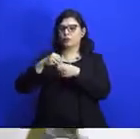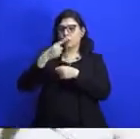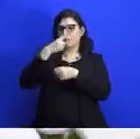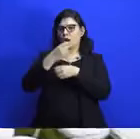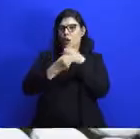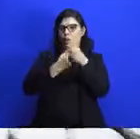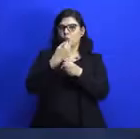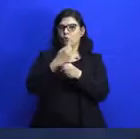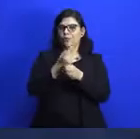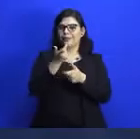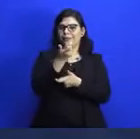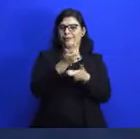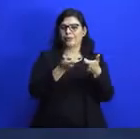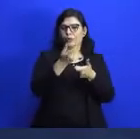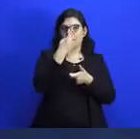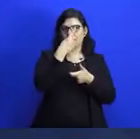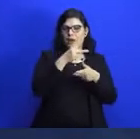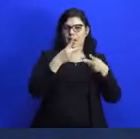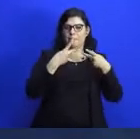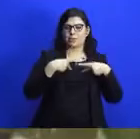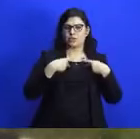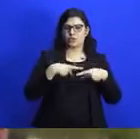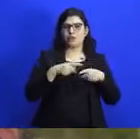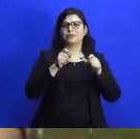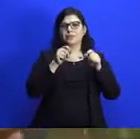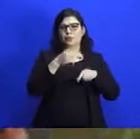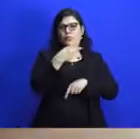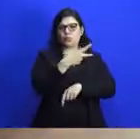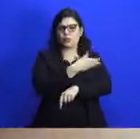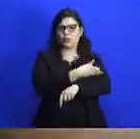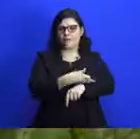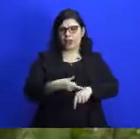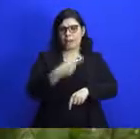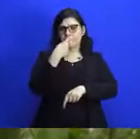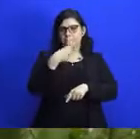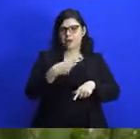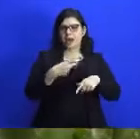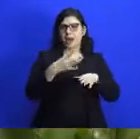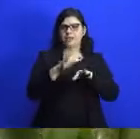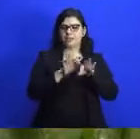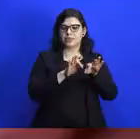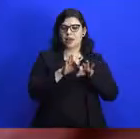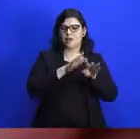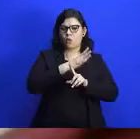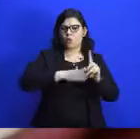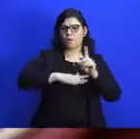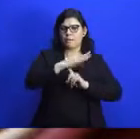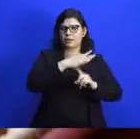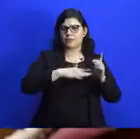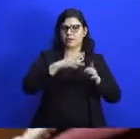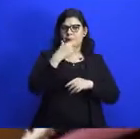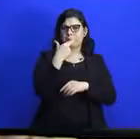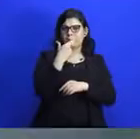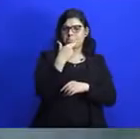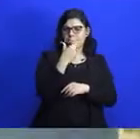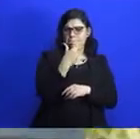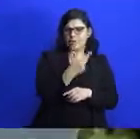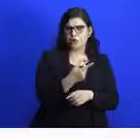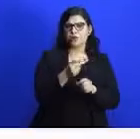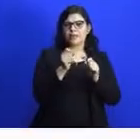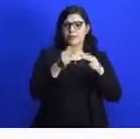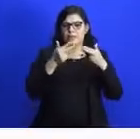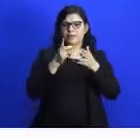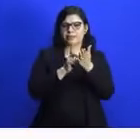oportunidades económicas para las personas y sus familias, mejorar sus condiciones laborales, así como proteger los derechos